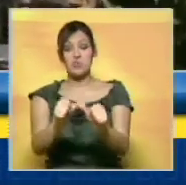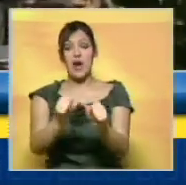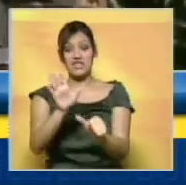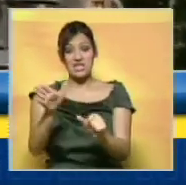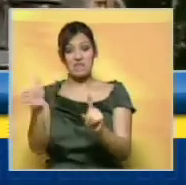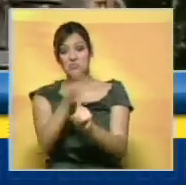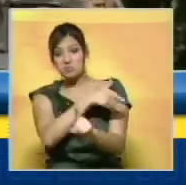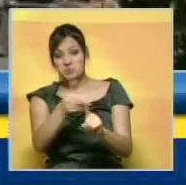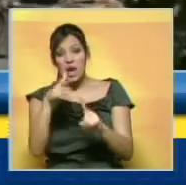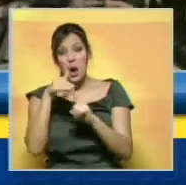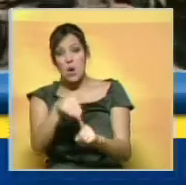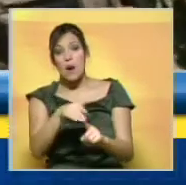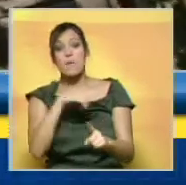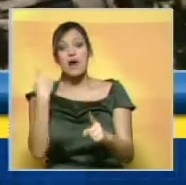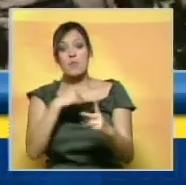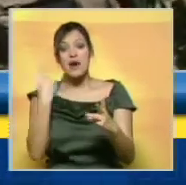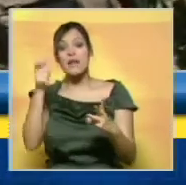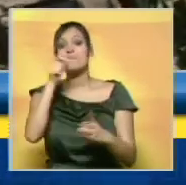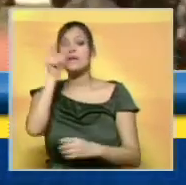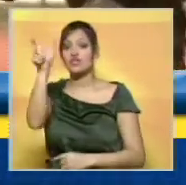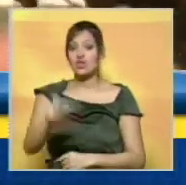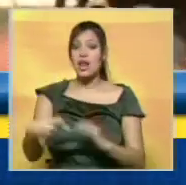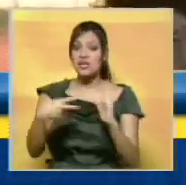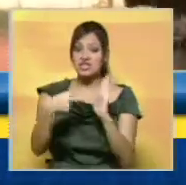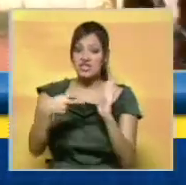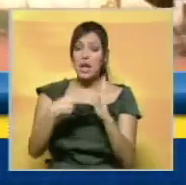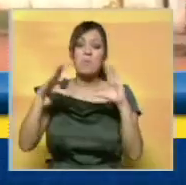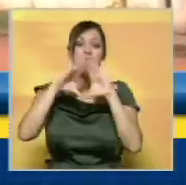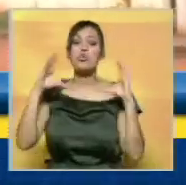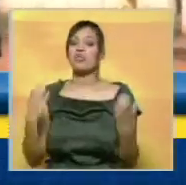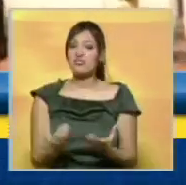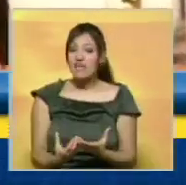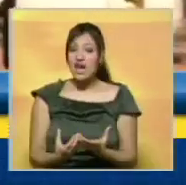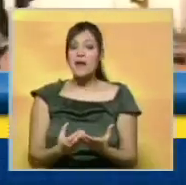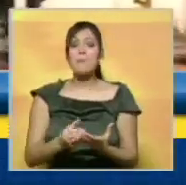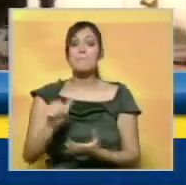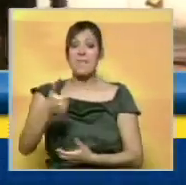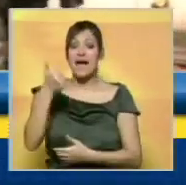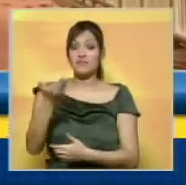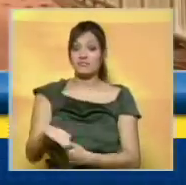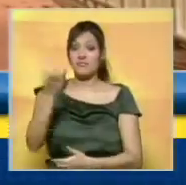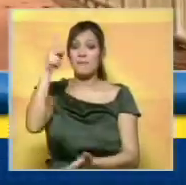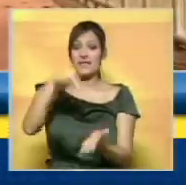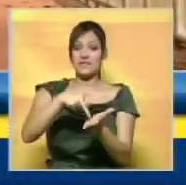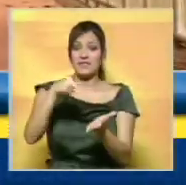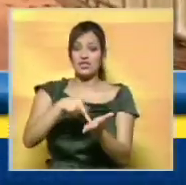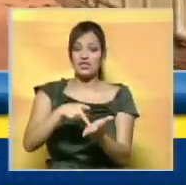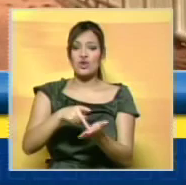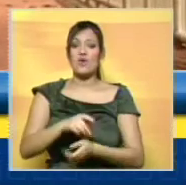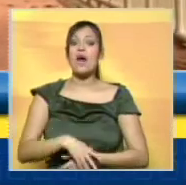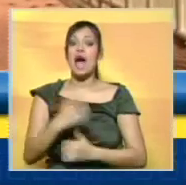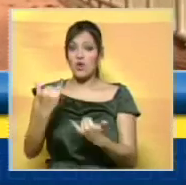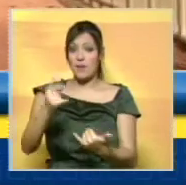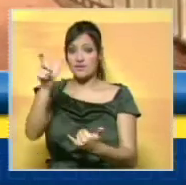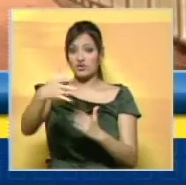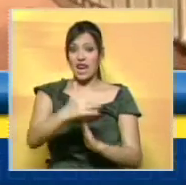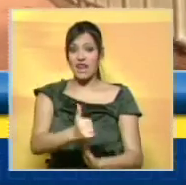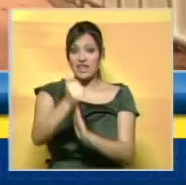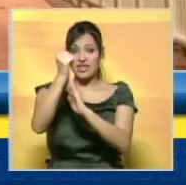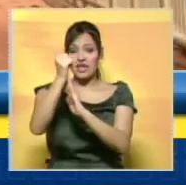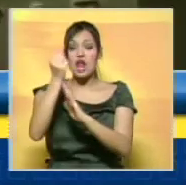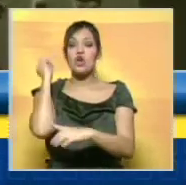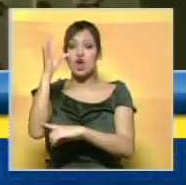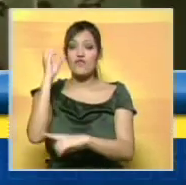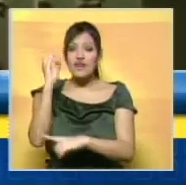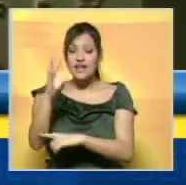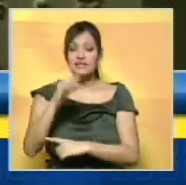torturas y ejecuciones en Siria, las potencias mundiales priorizan la participación del régimen de Bashar al-Assad en